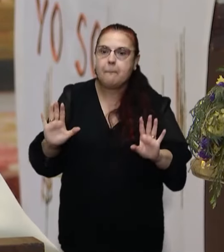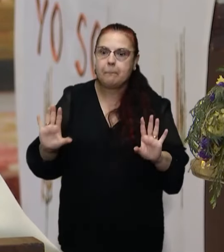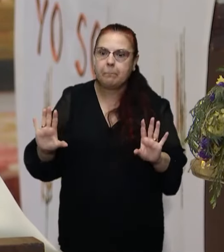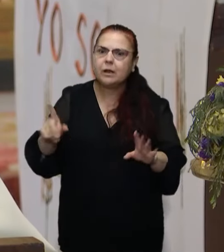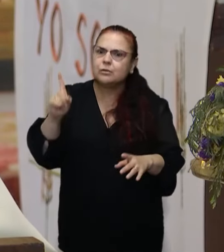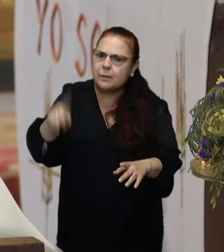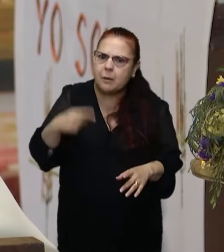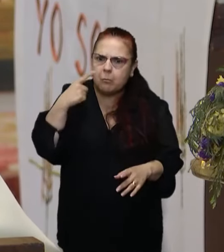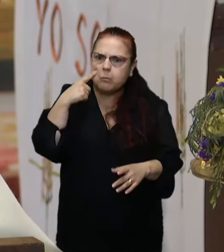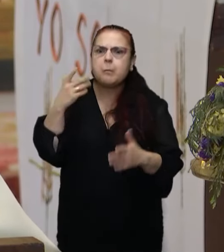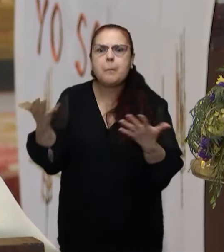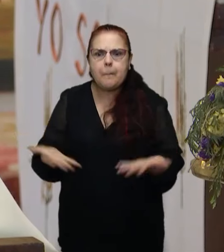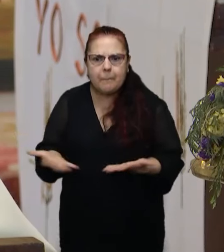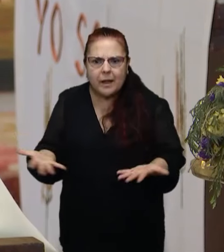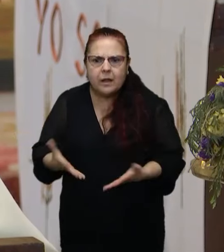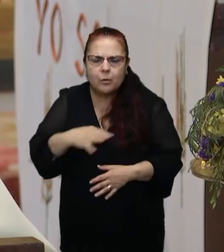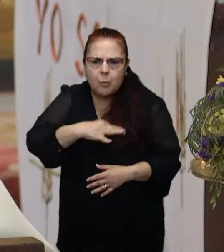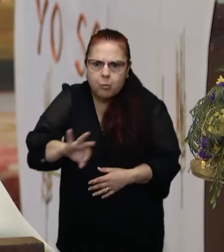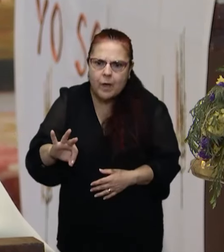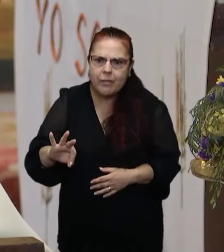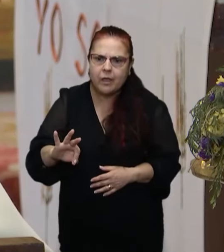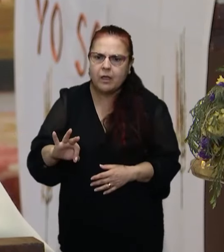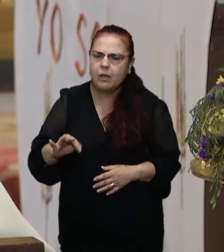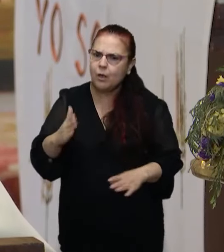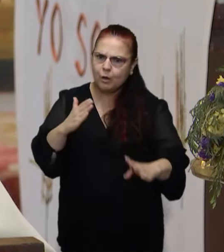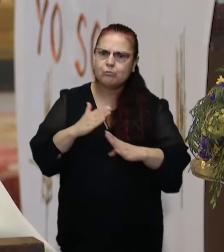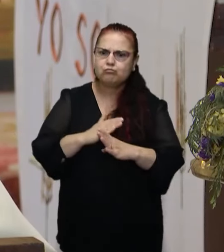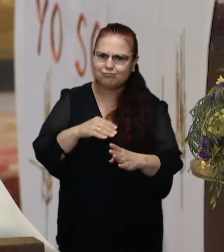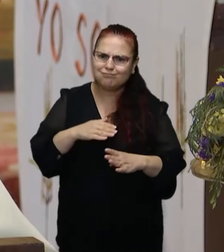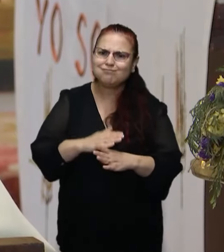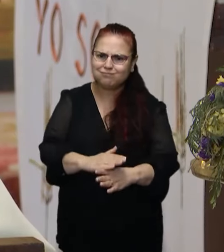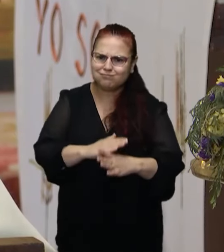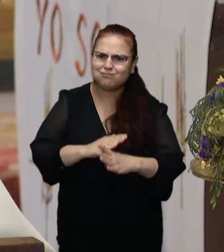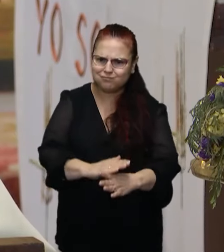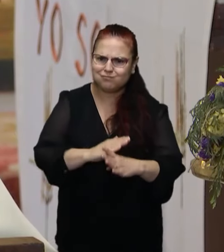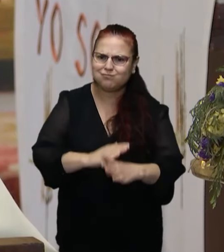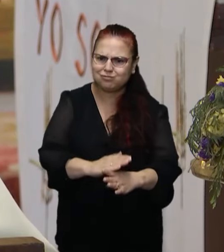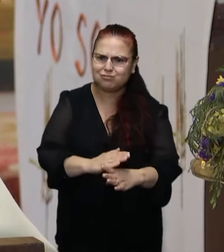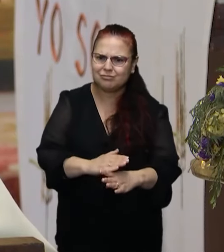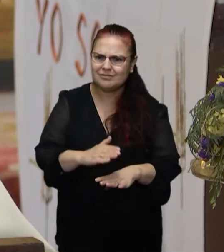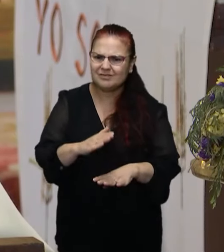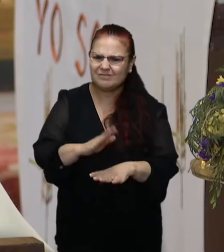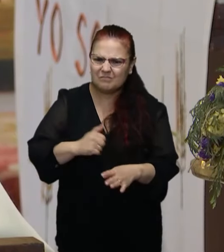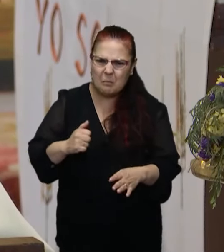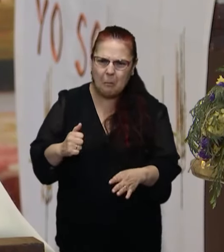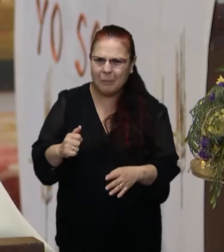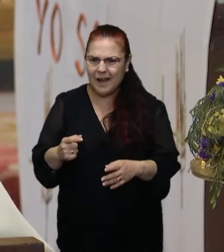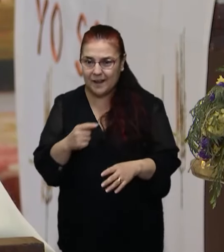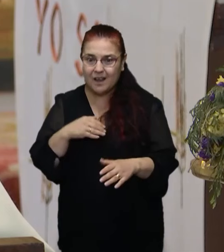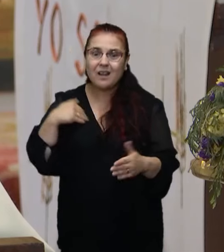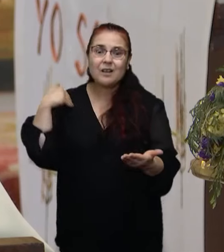un peligro, puede ser un obstáculo para llegar hasta Dios.